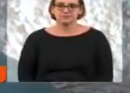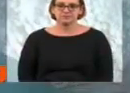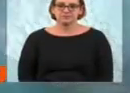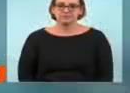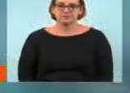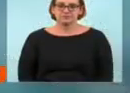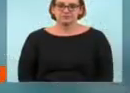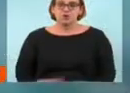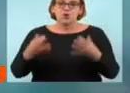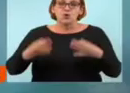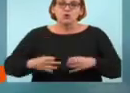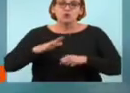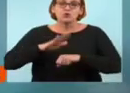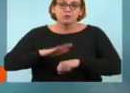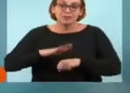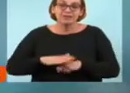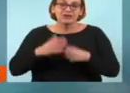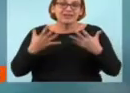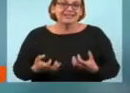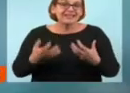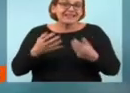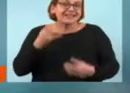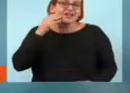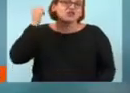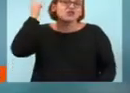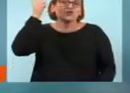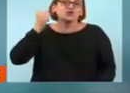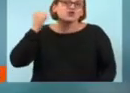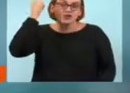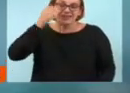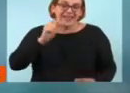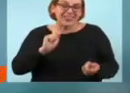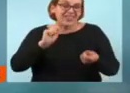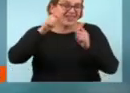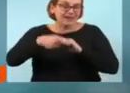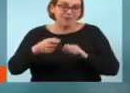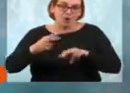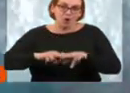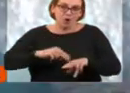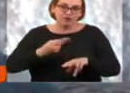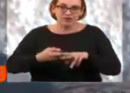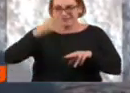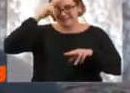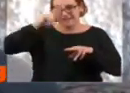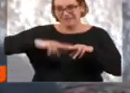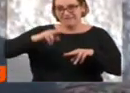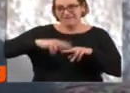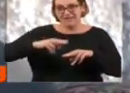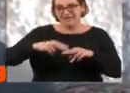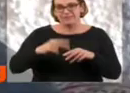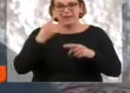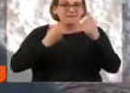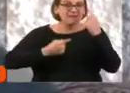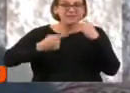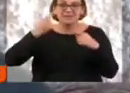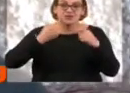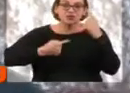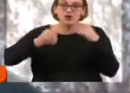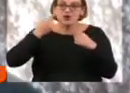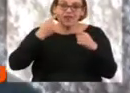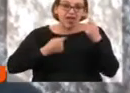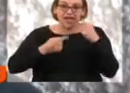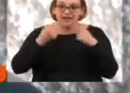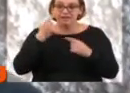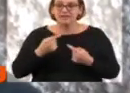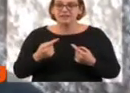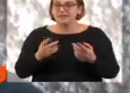Ese momento tan esperado, tan soñado, fue alterado por la reinfección de Ismael. Empecé a llorar porque ella